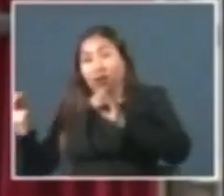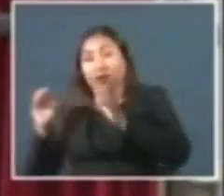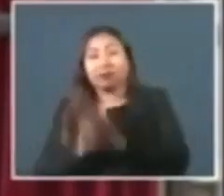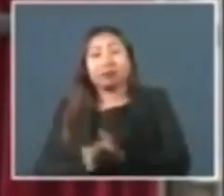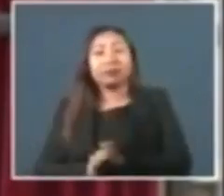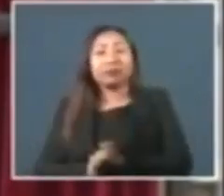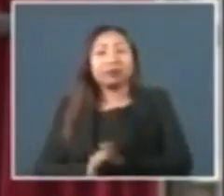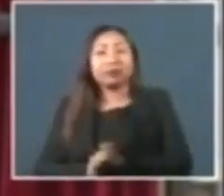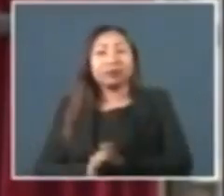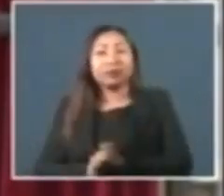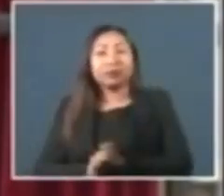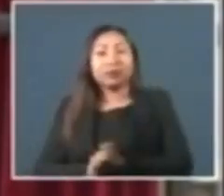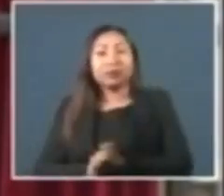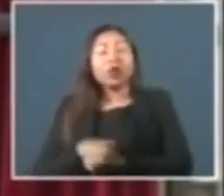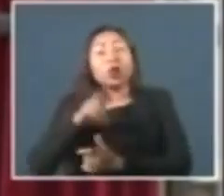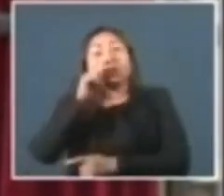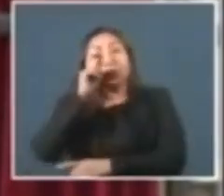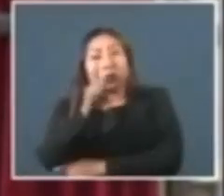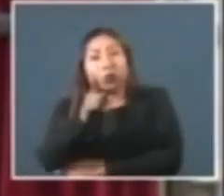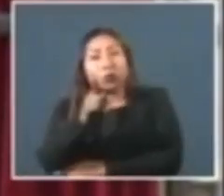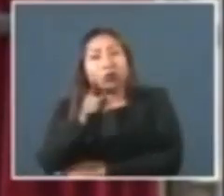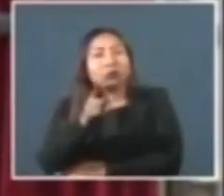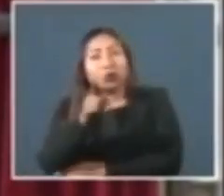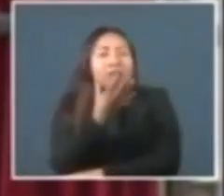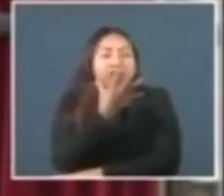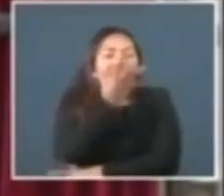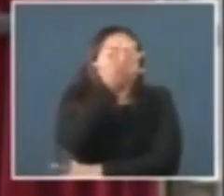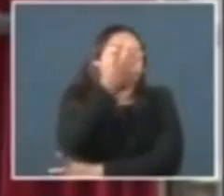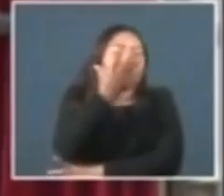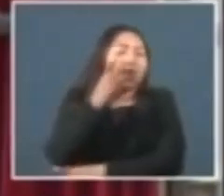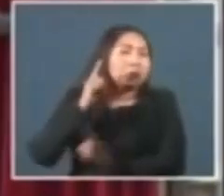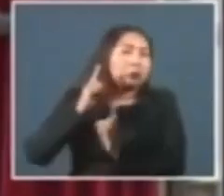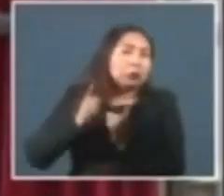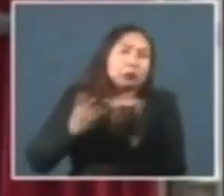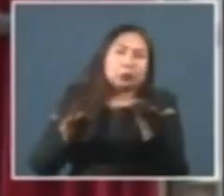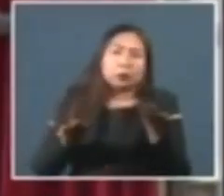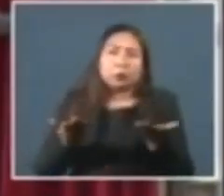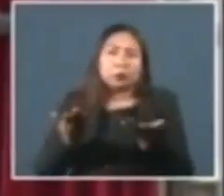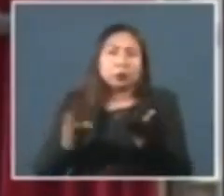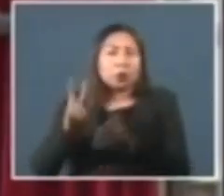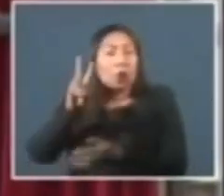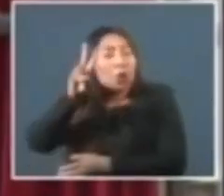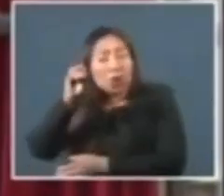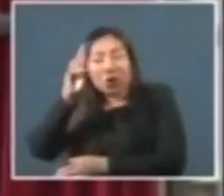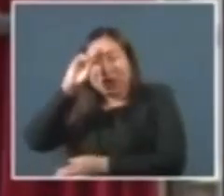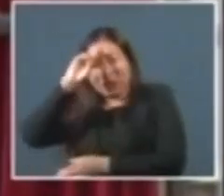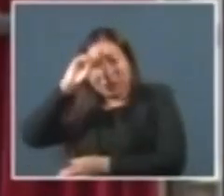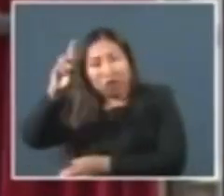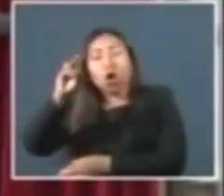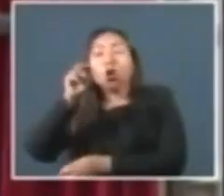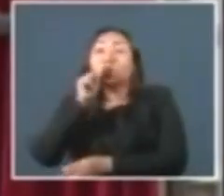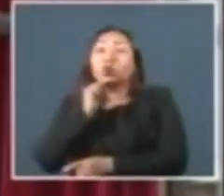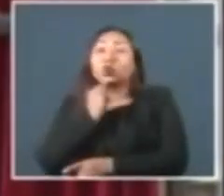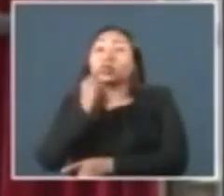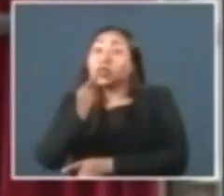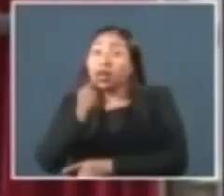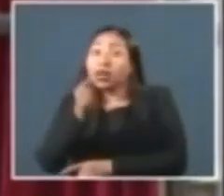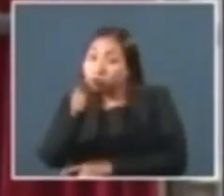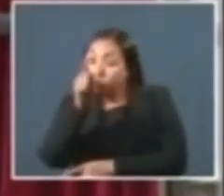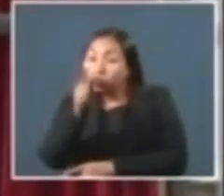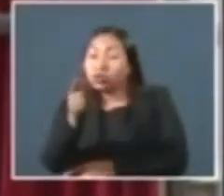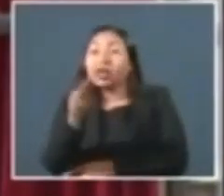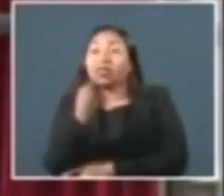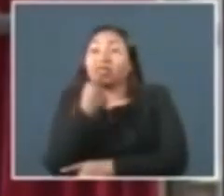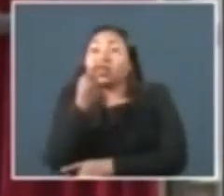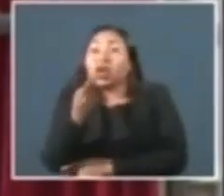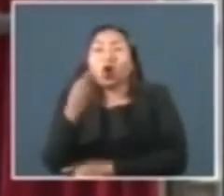Pero usted, en su arrogancia y en su prepotencia, usted dijo que usted no tenía nada que hacer ni